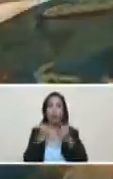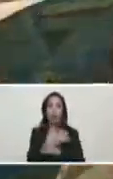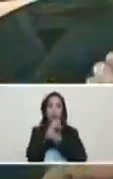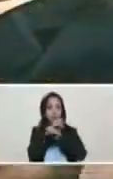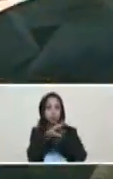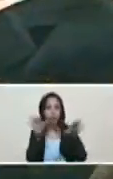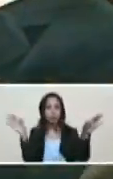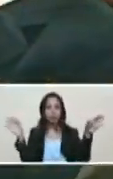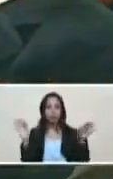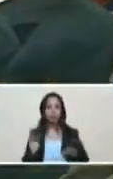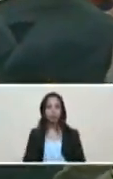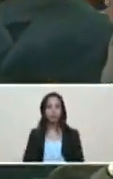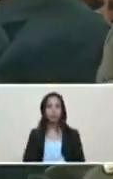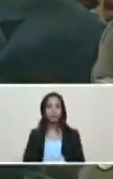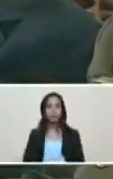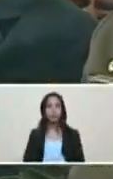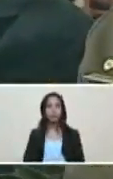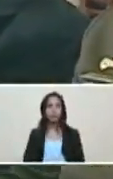Eso es